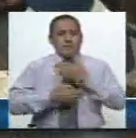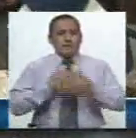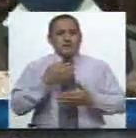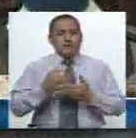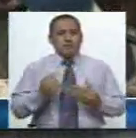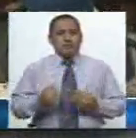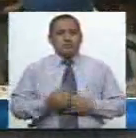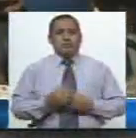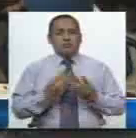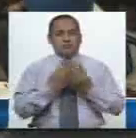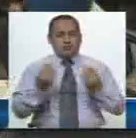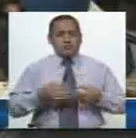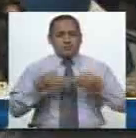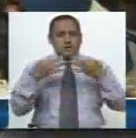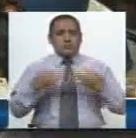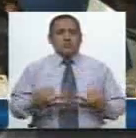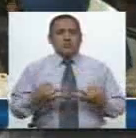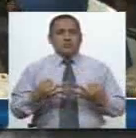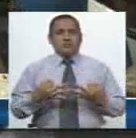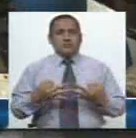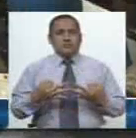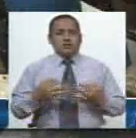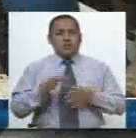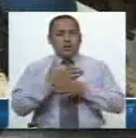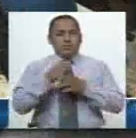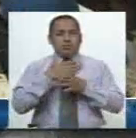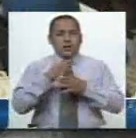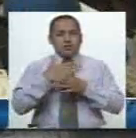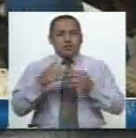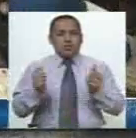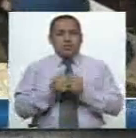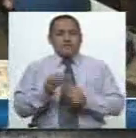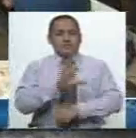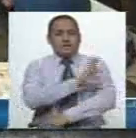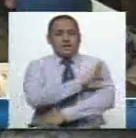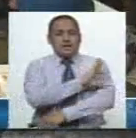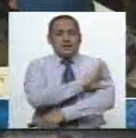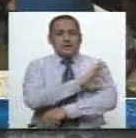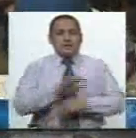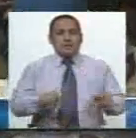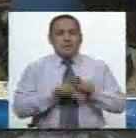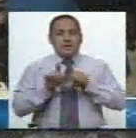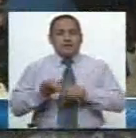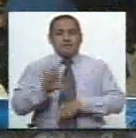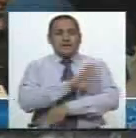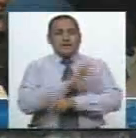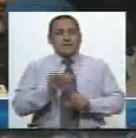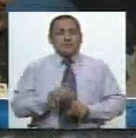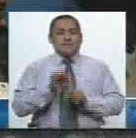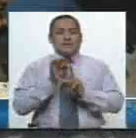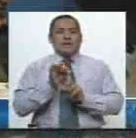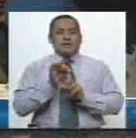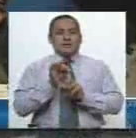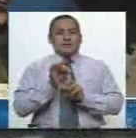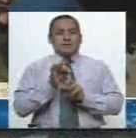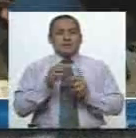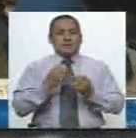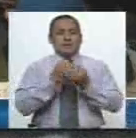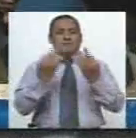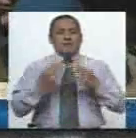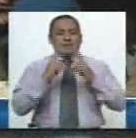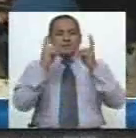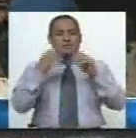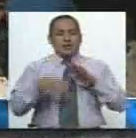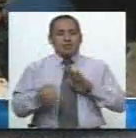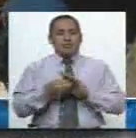muy eficaz, colaborando con las fiscalías especializadas en tema de